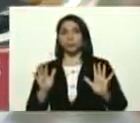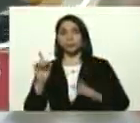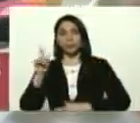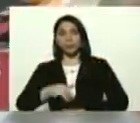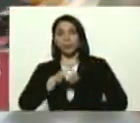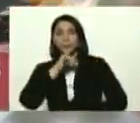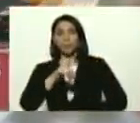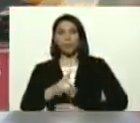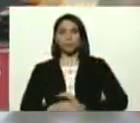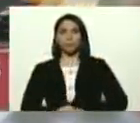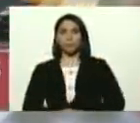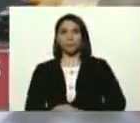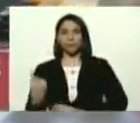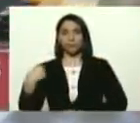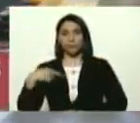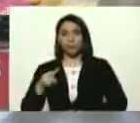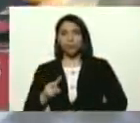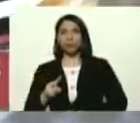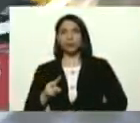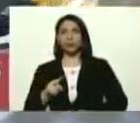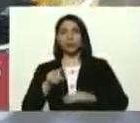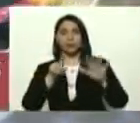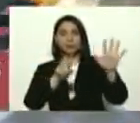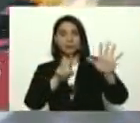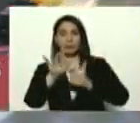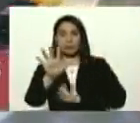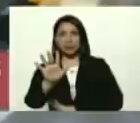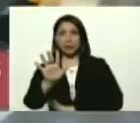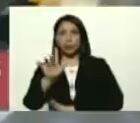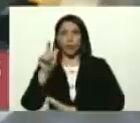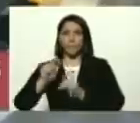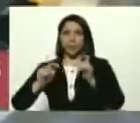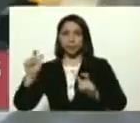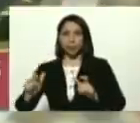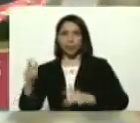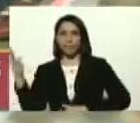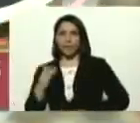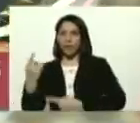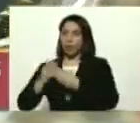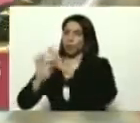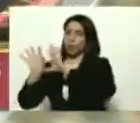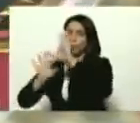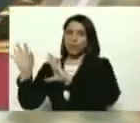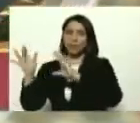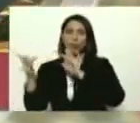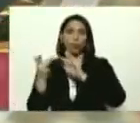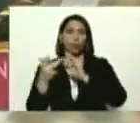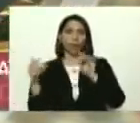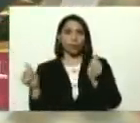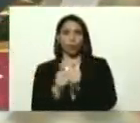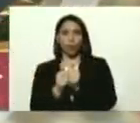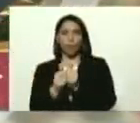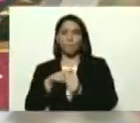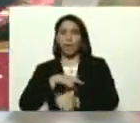que tenemos 65 casos importados y de contacto con viajeros internacionales.